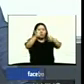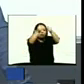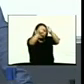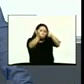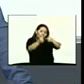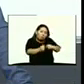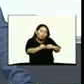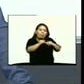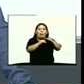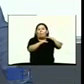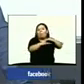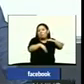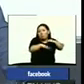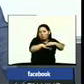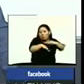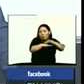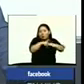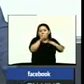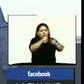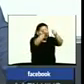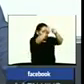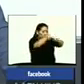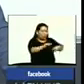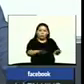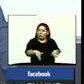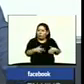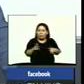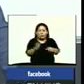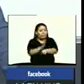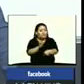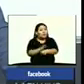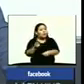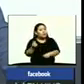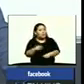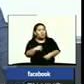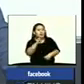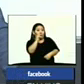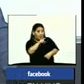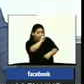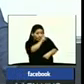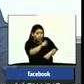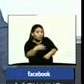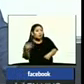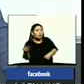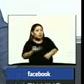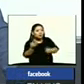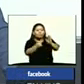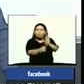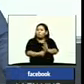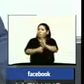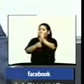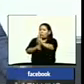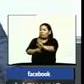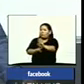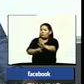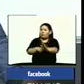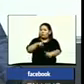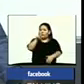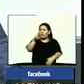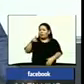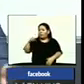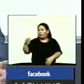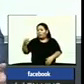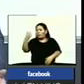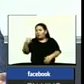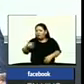y siempre hay quejas de que ese presupuesto no alcanzan. Decían si había necesidad de hacer esta presentación de 100 días de